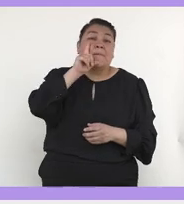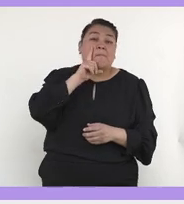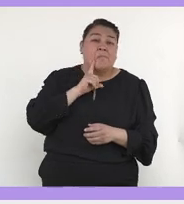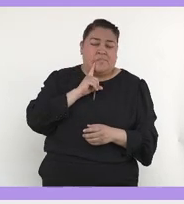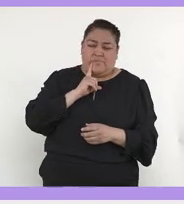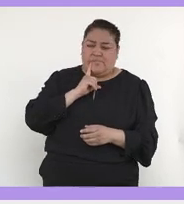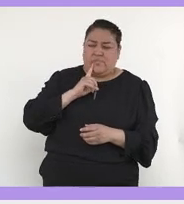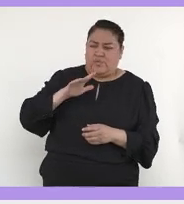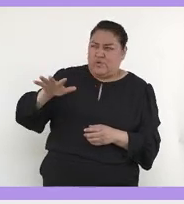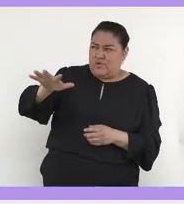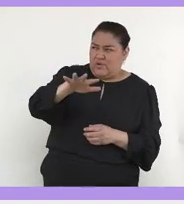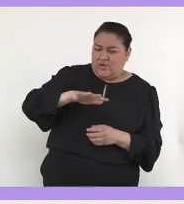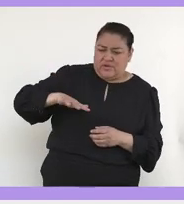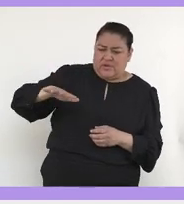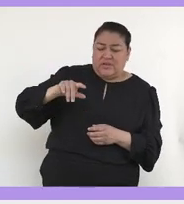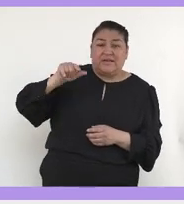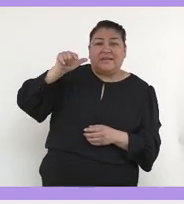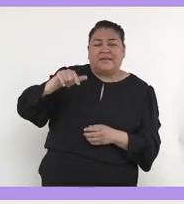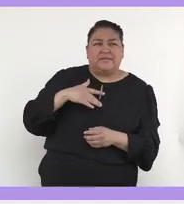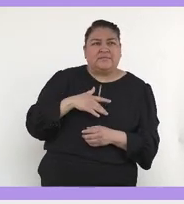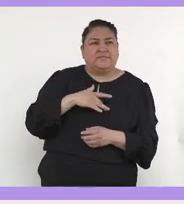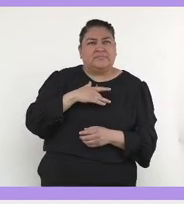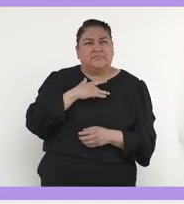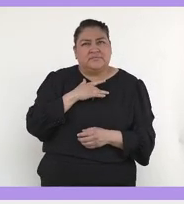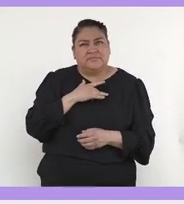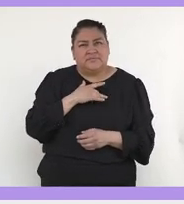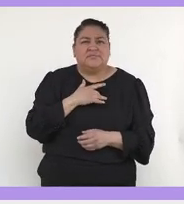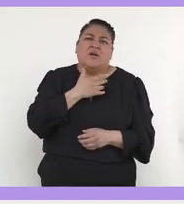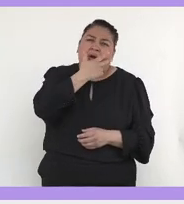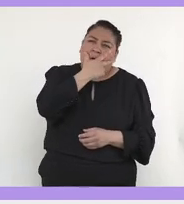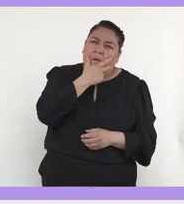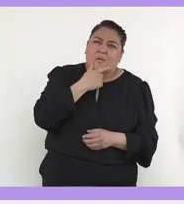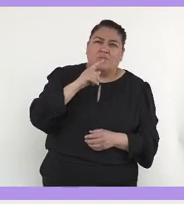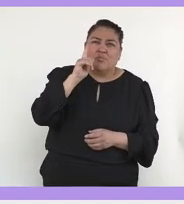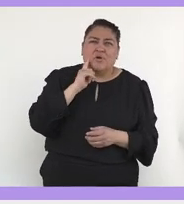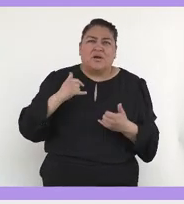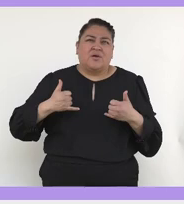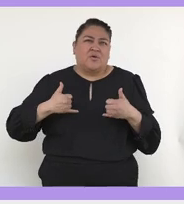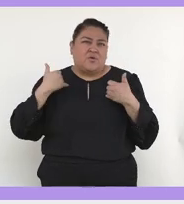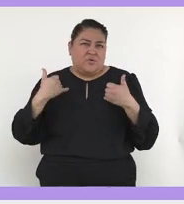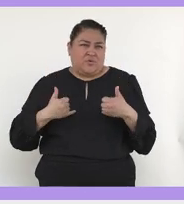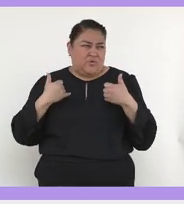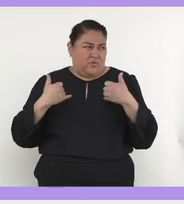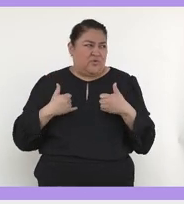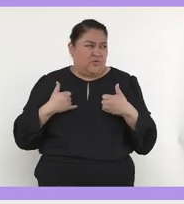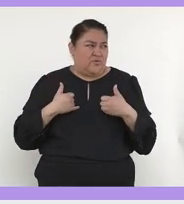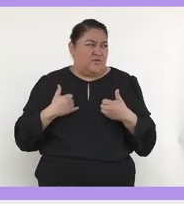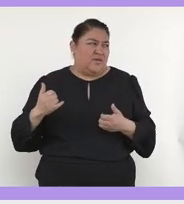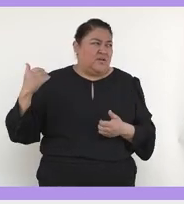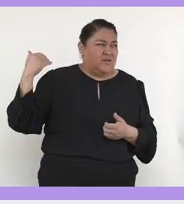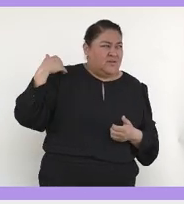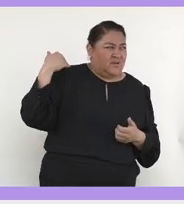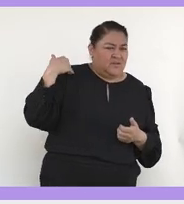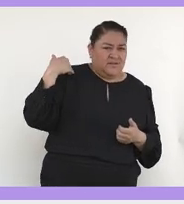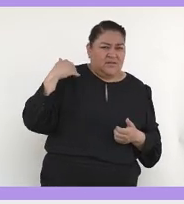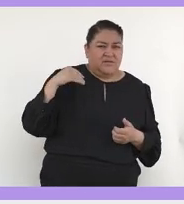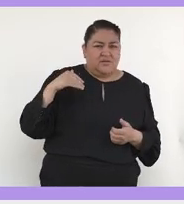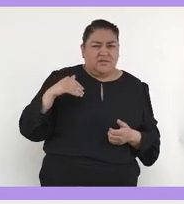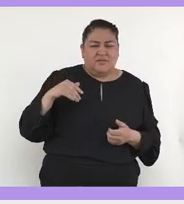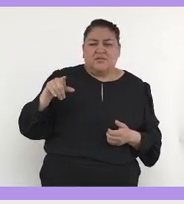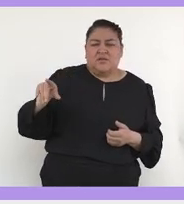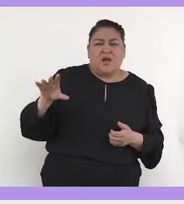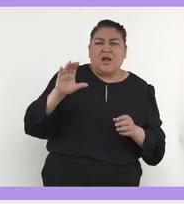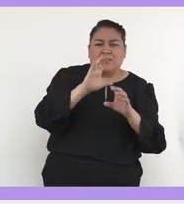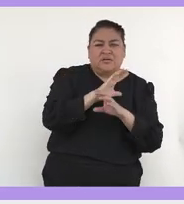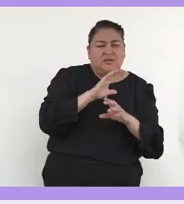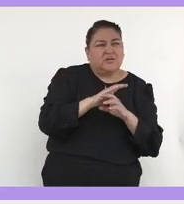socialmente en general donde de pronto llegaban chicos chicas a decirme escucha esta canción Y me